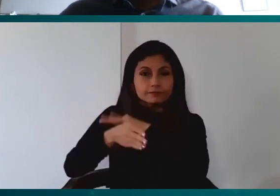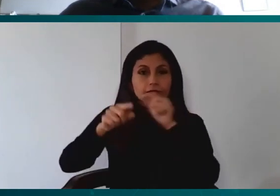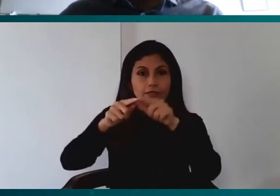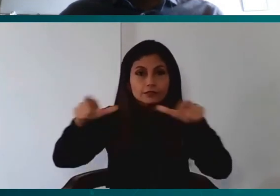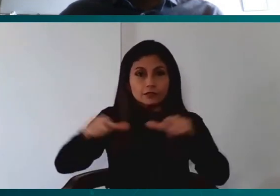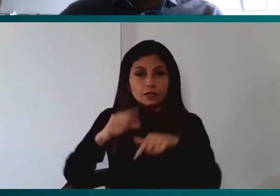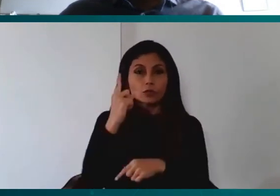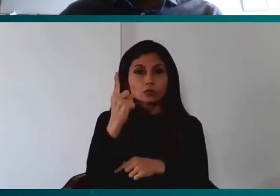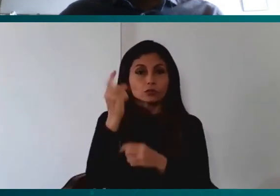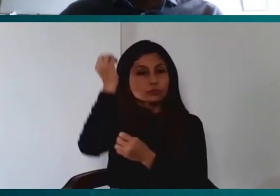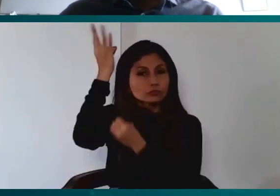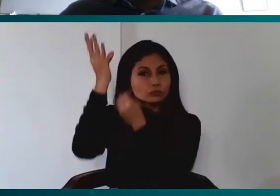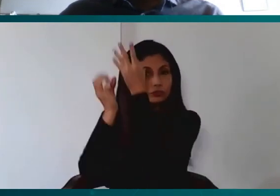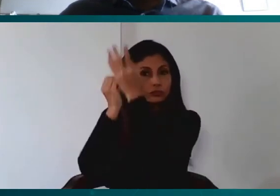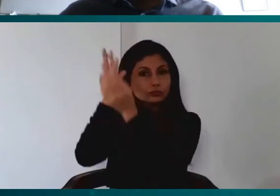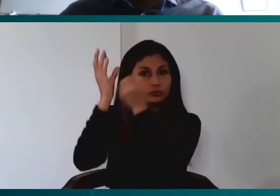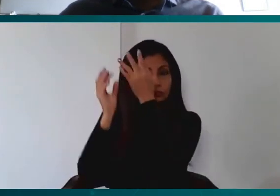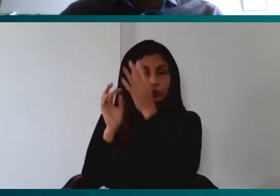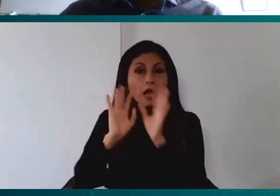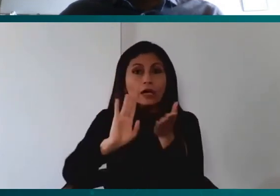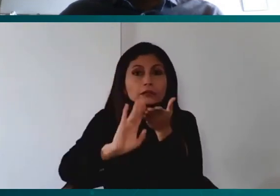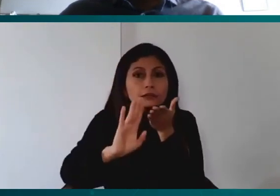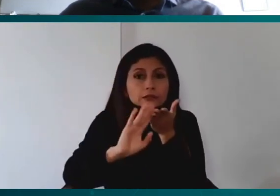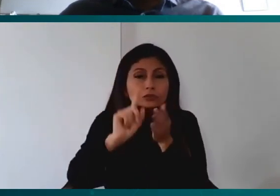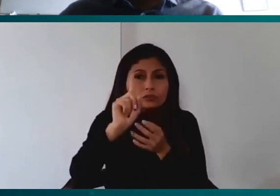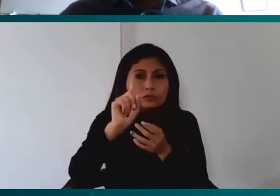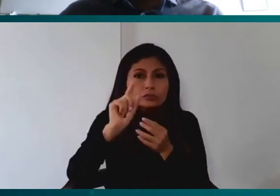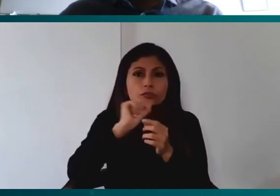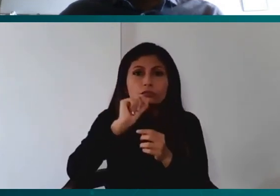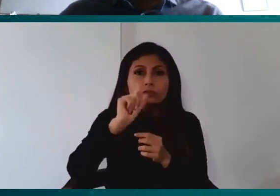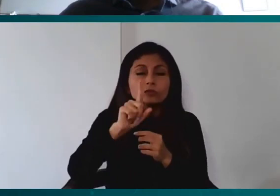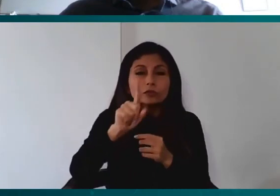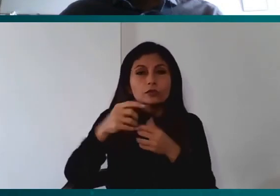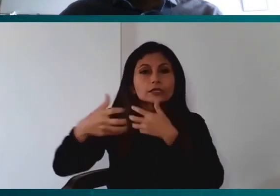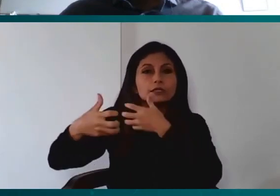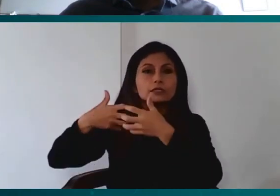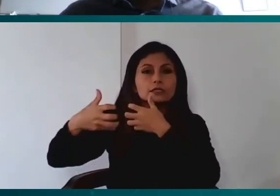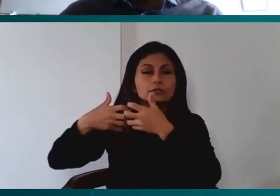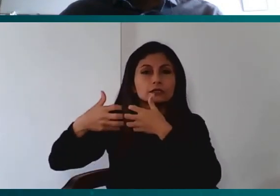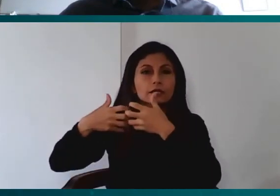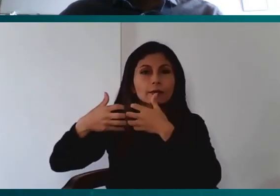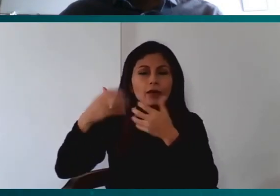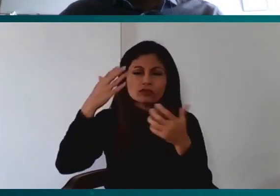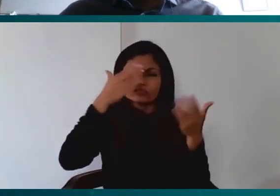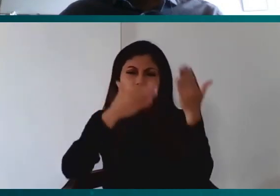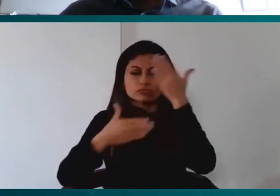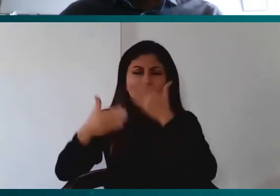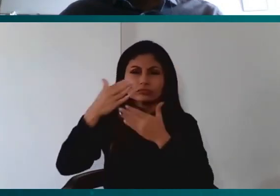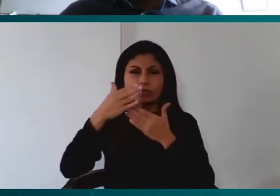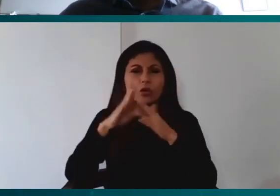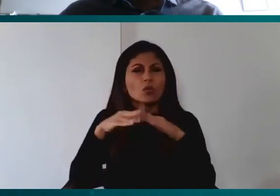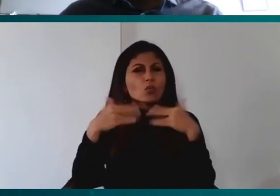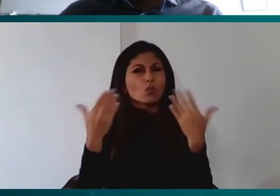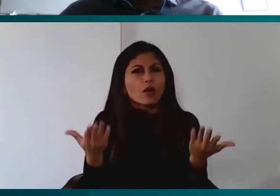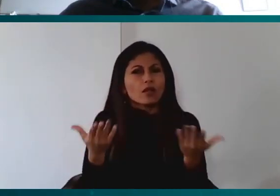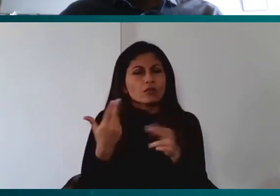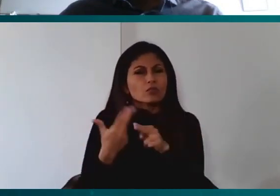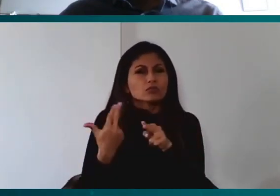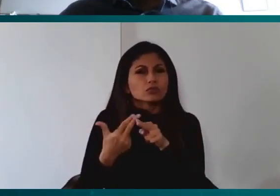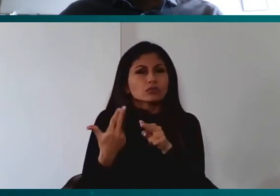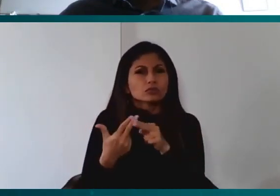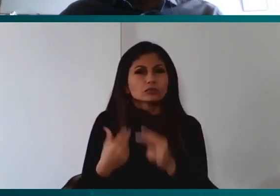innovación. Bueno, me hacen una pregunta aquí, la última. Dicen, Okay. ¿qué sistemas de simulación utilizan? Ok.